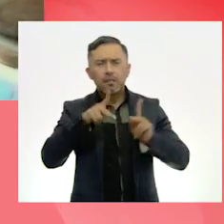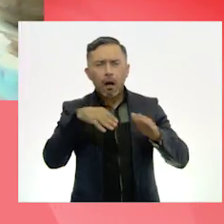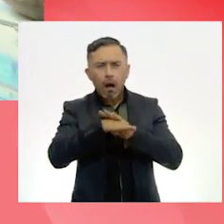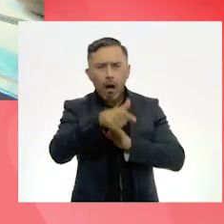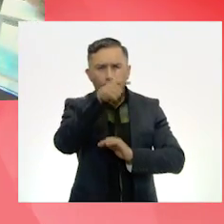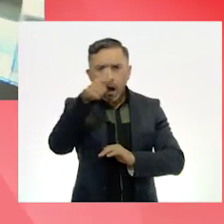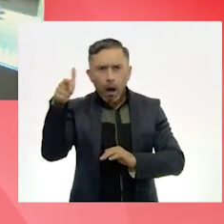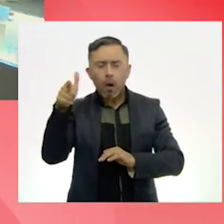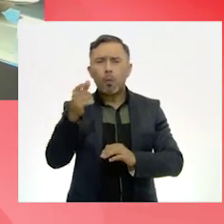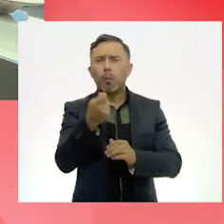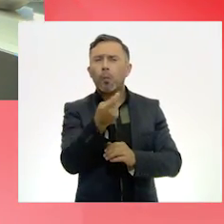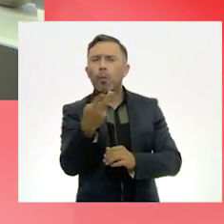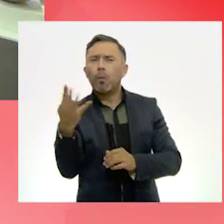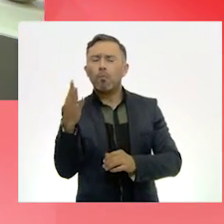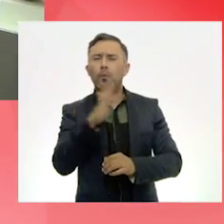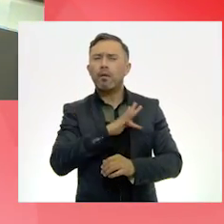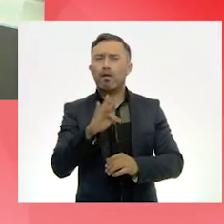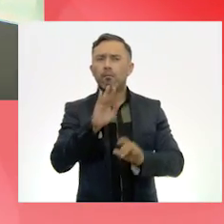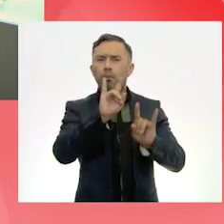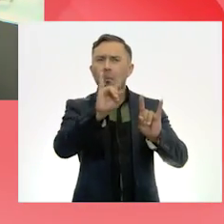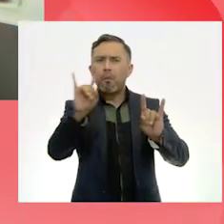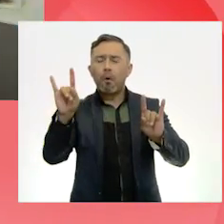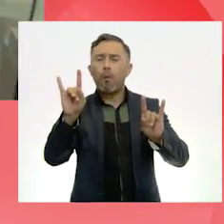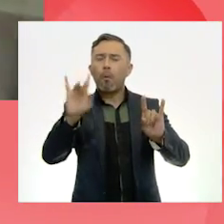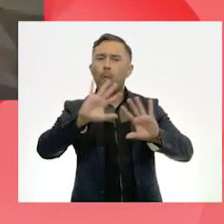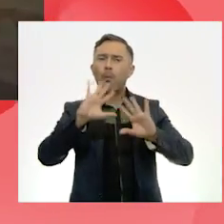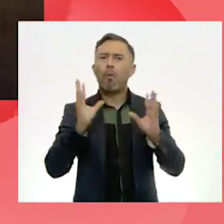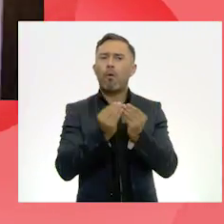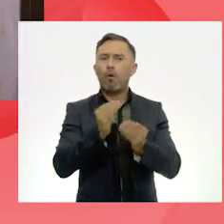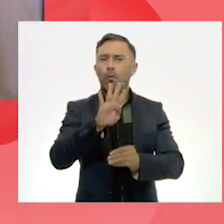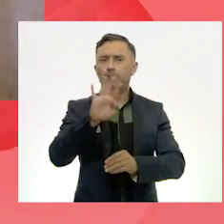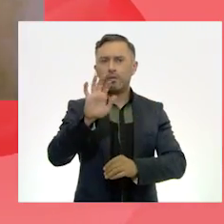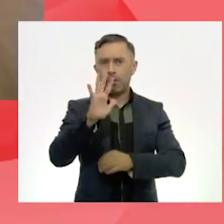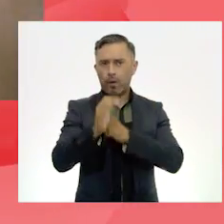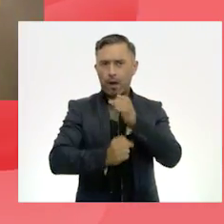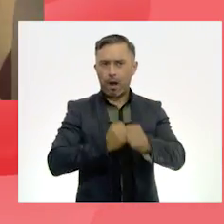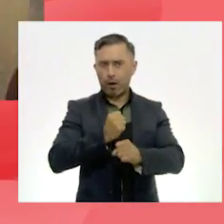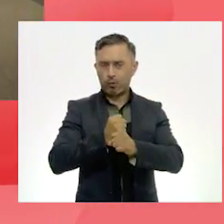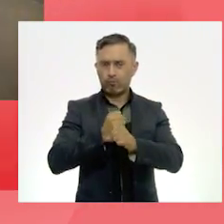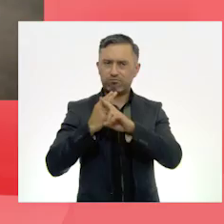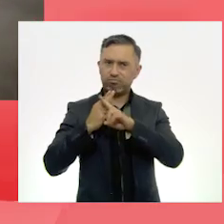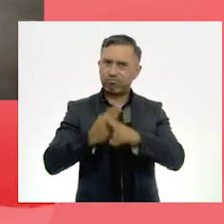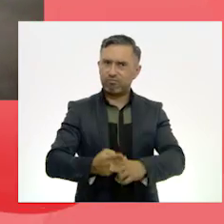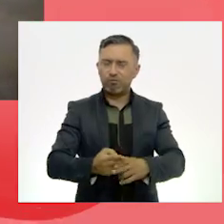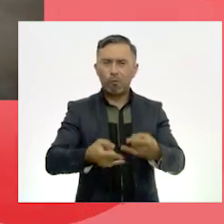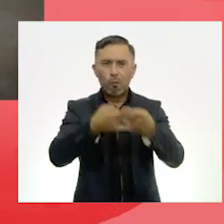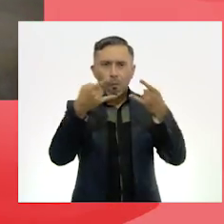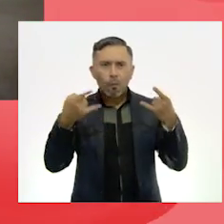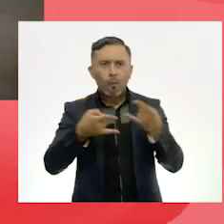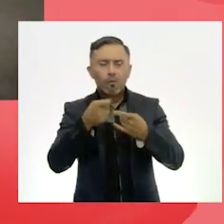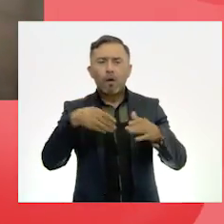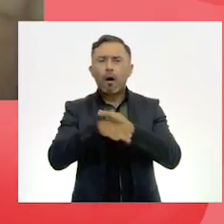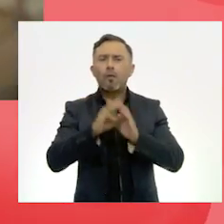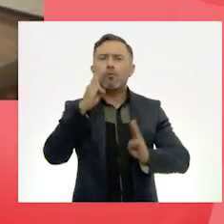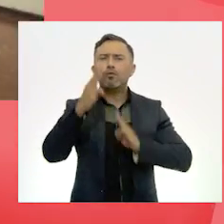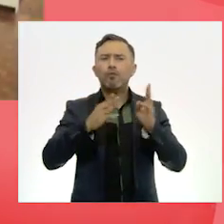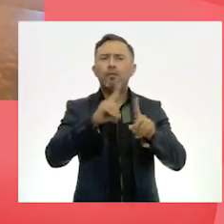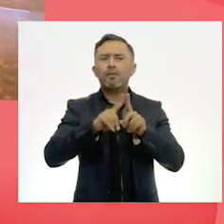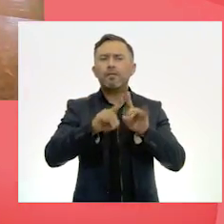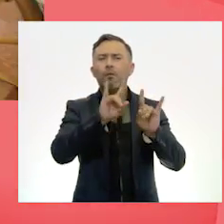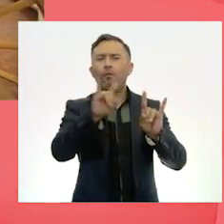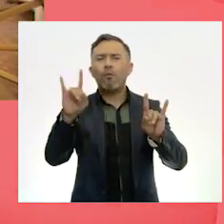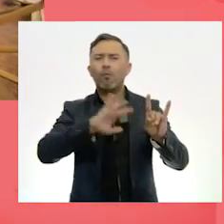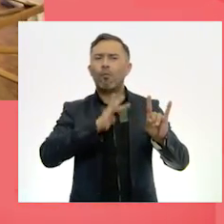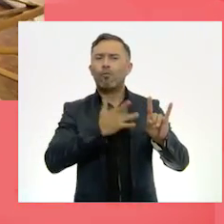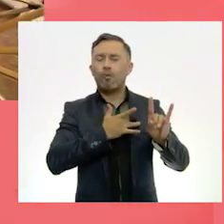de 450 años de historia. La muestra museográfica tiene objetos de colección desde la época mexica